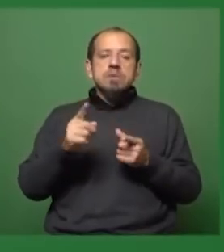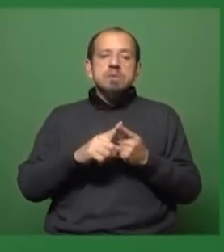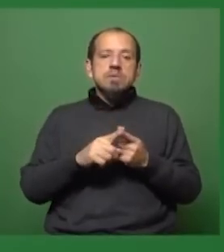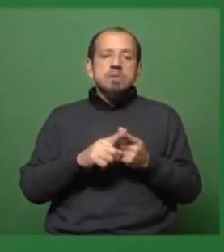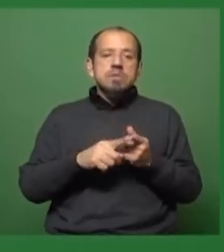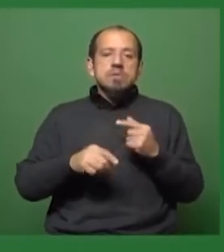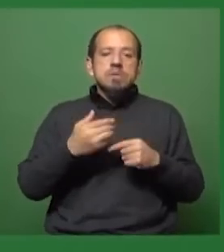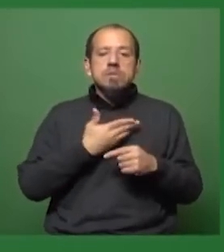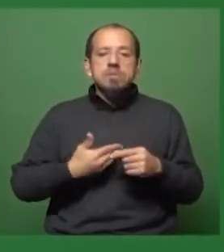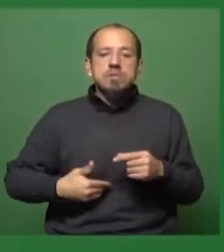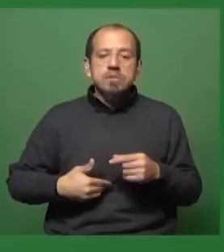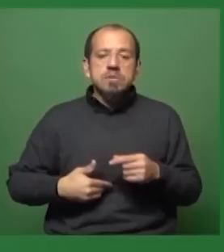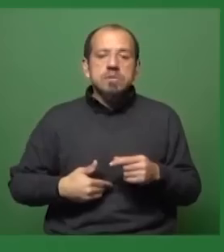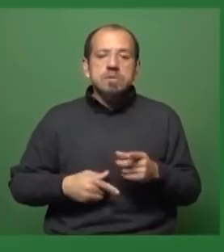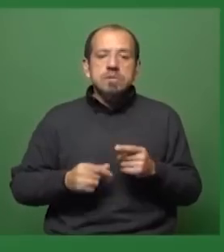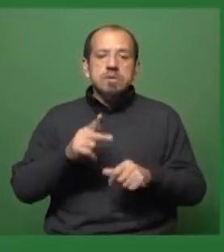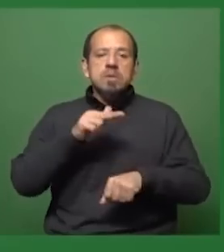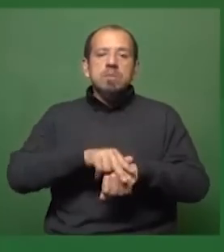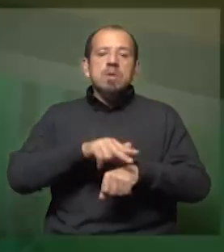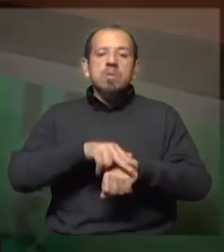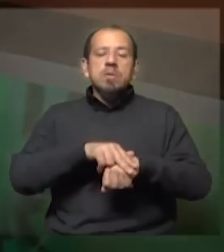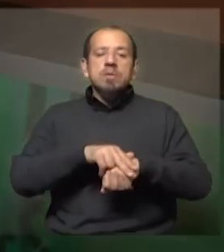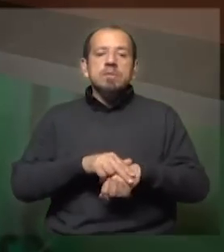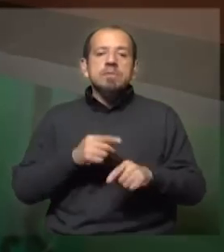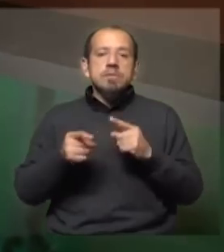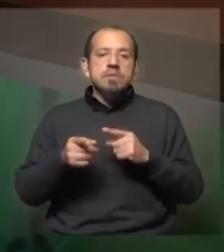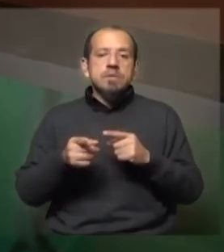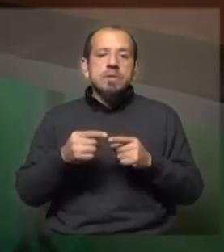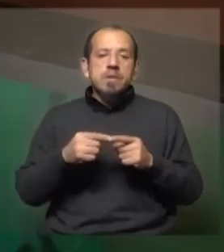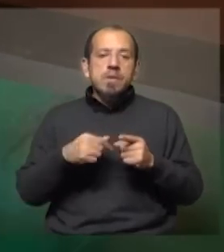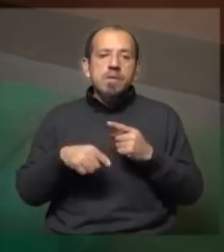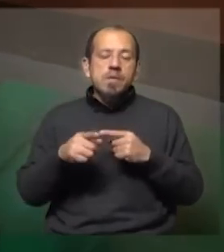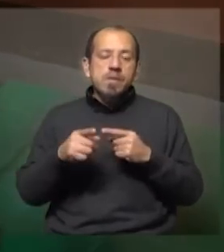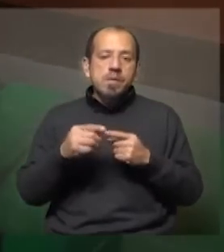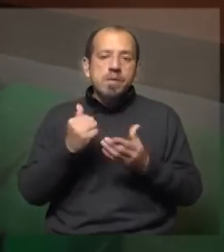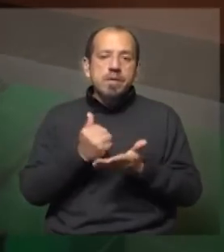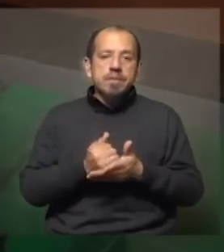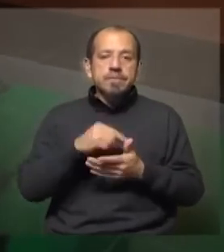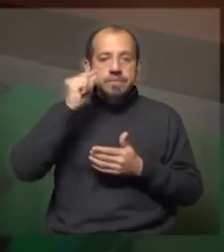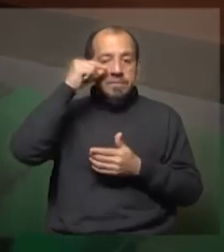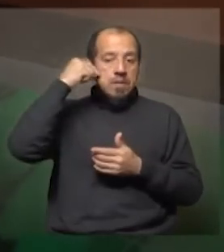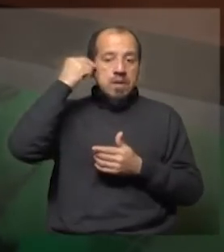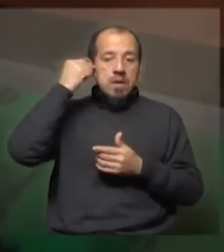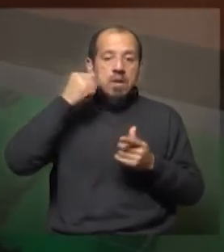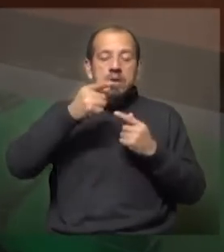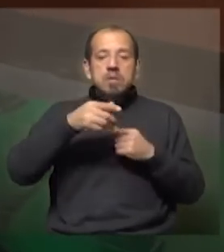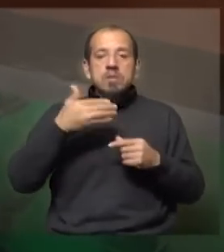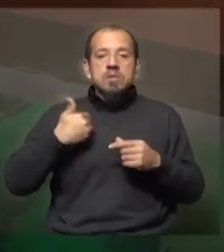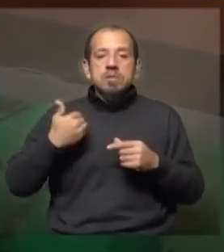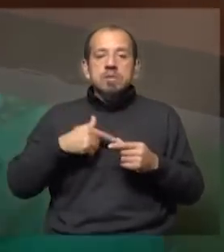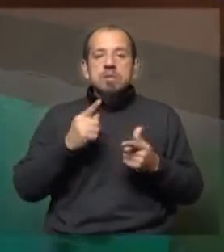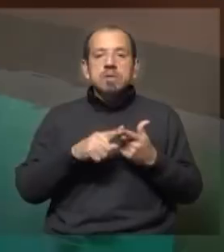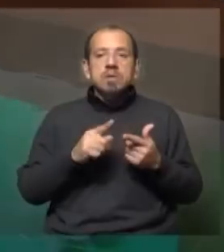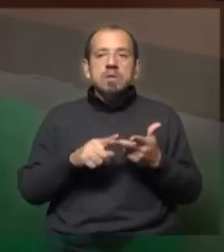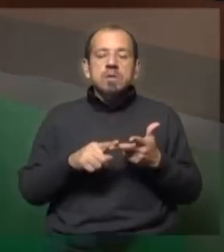el presidente electo de Paraguay seguramente era la última que participaba Alberto Fernández como presidente por lo menos un ejercicio